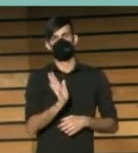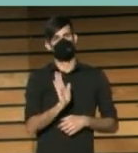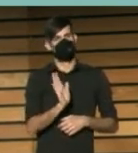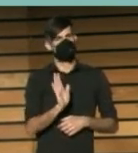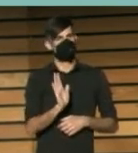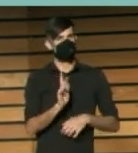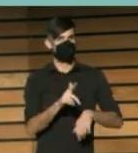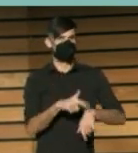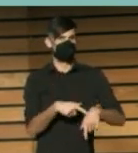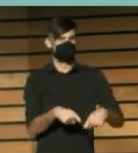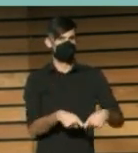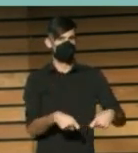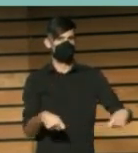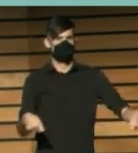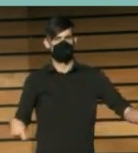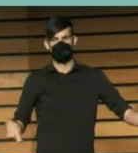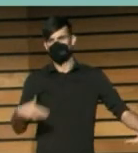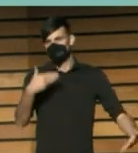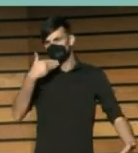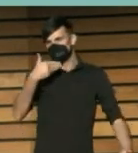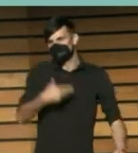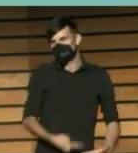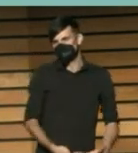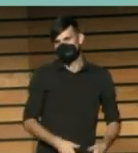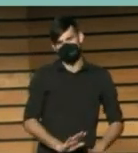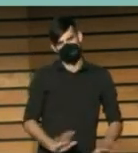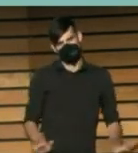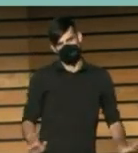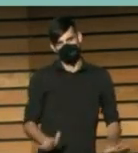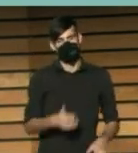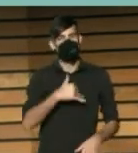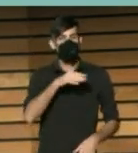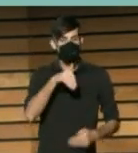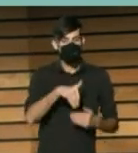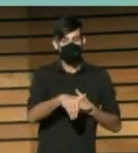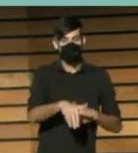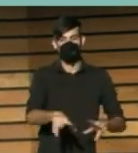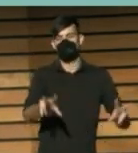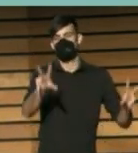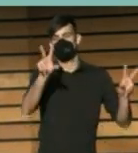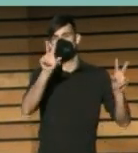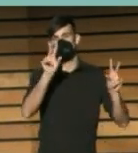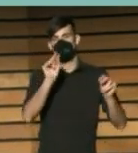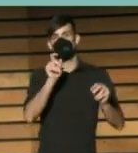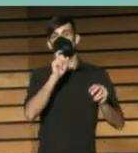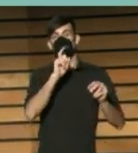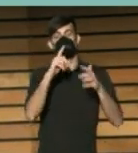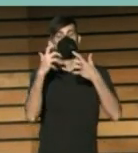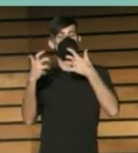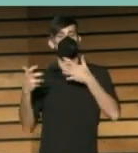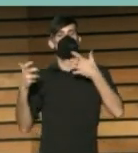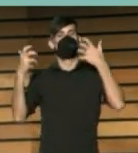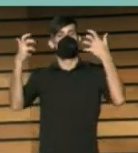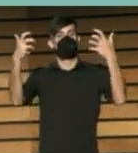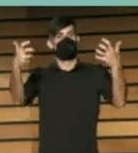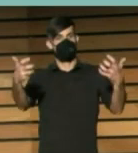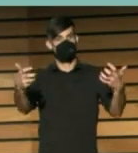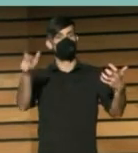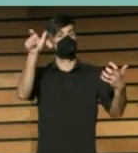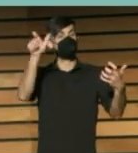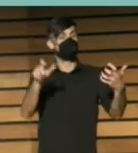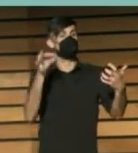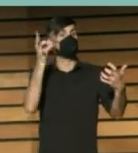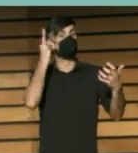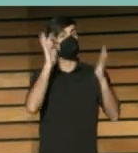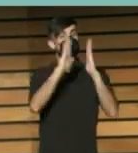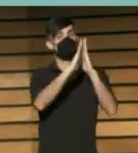no quiero aburriros más, simplemente me voy a permitir terminar con una frase de una bibliotecaria